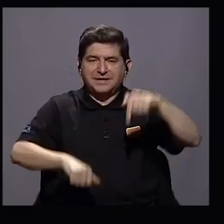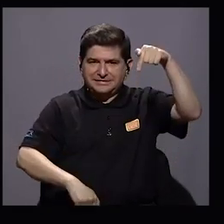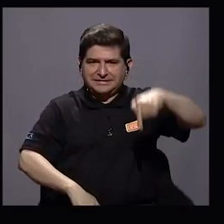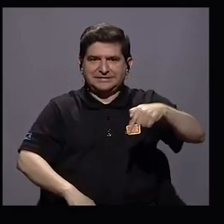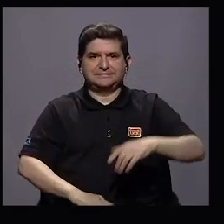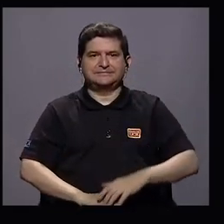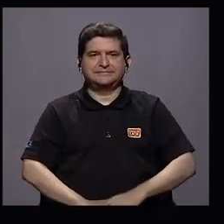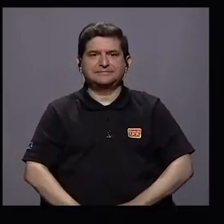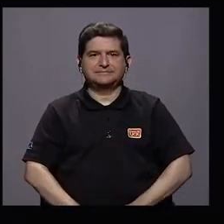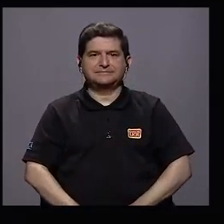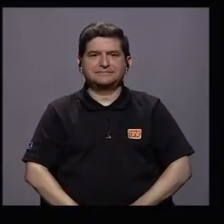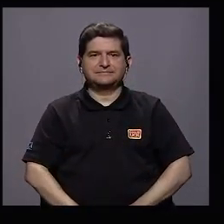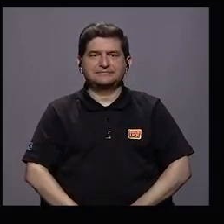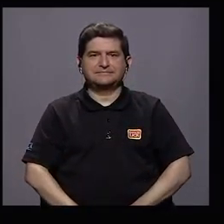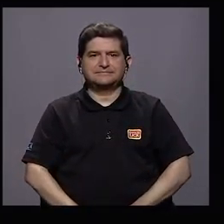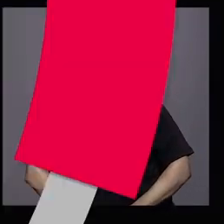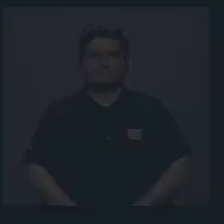nosotros.